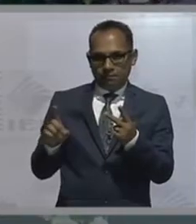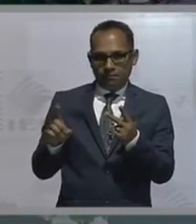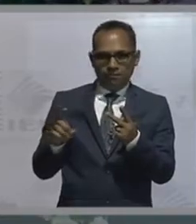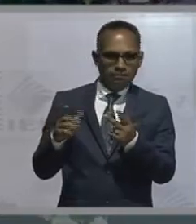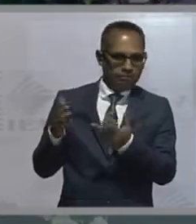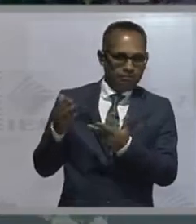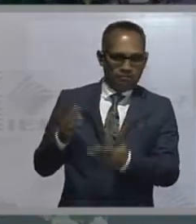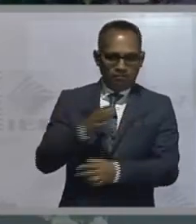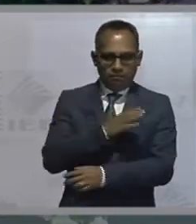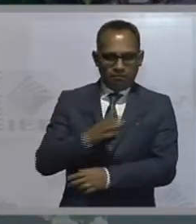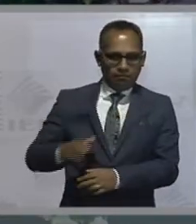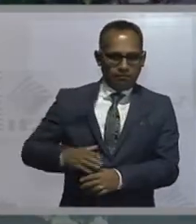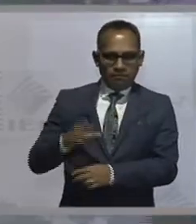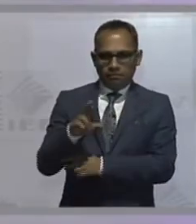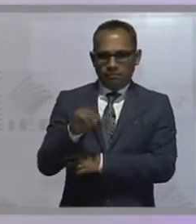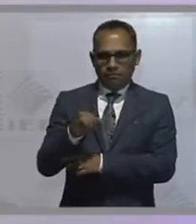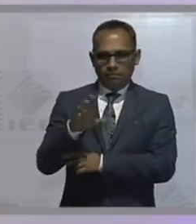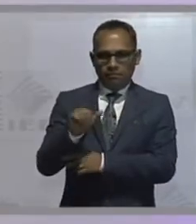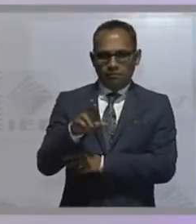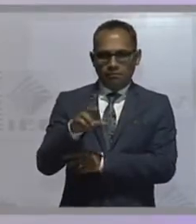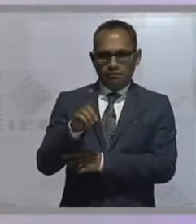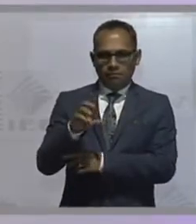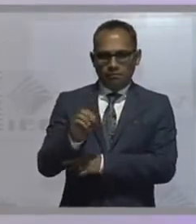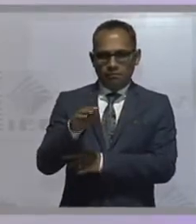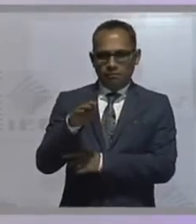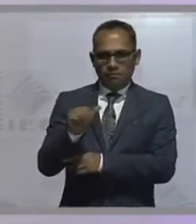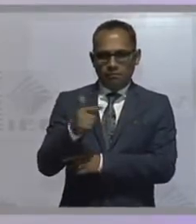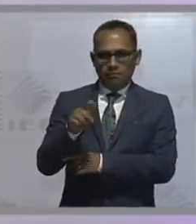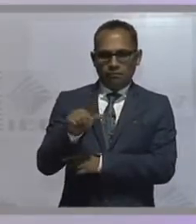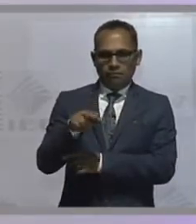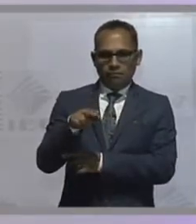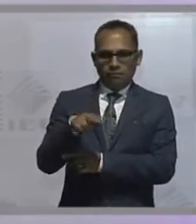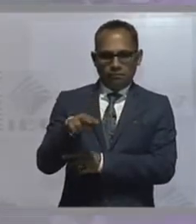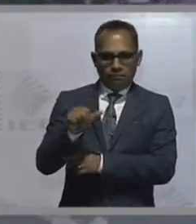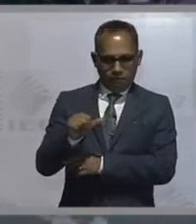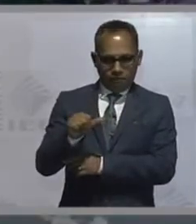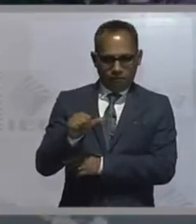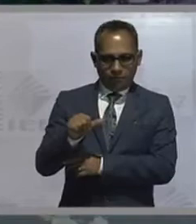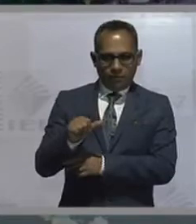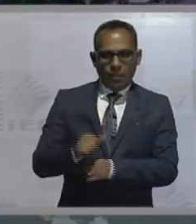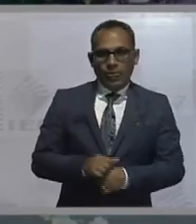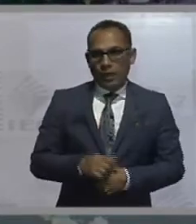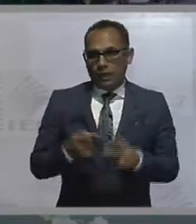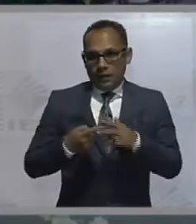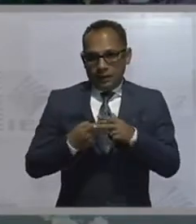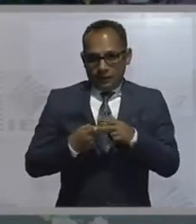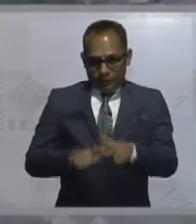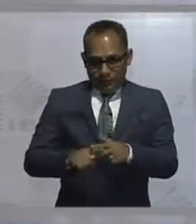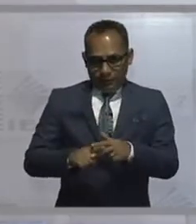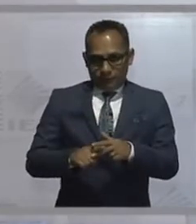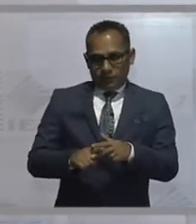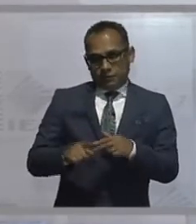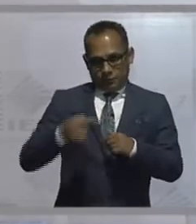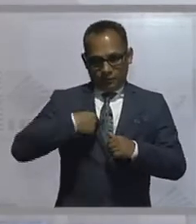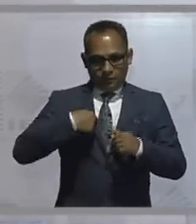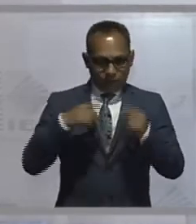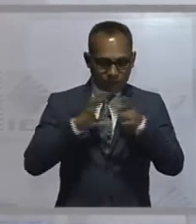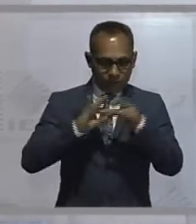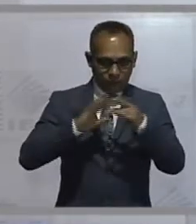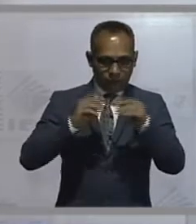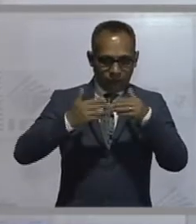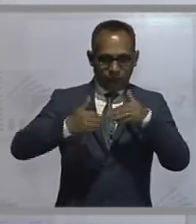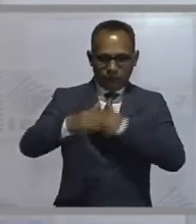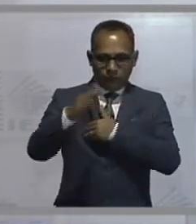candidato ricardo magaña morales para dar inicio a este debate me permitiré explicar el desarrollo del